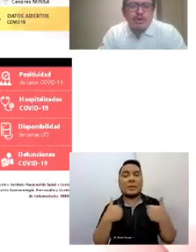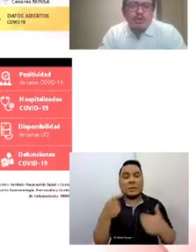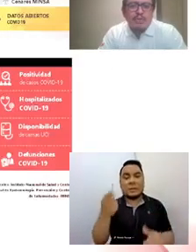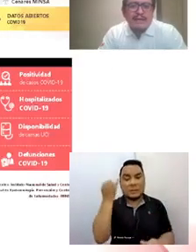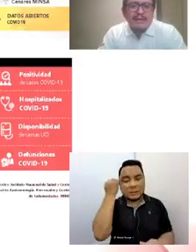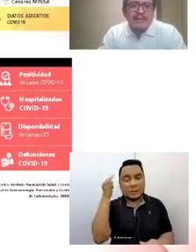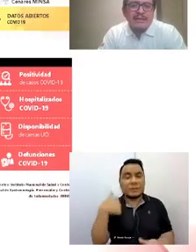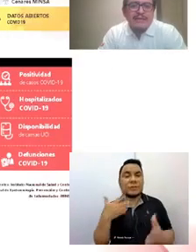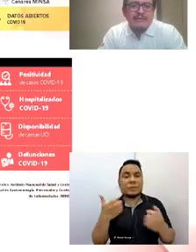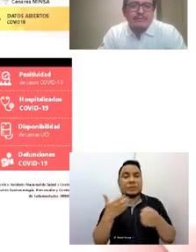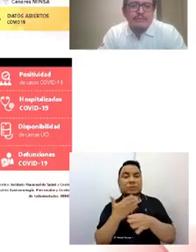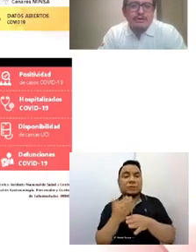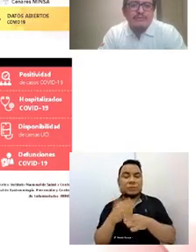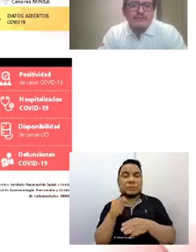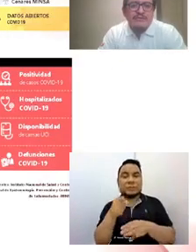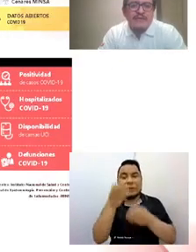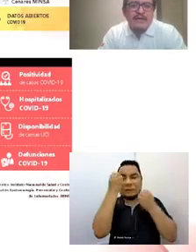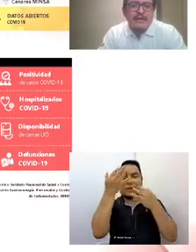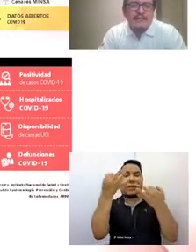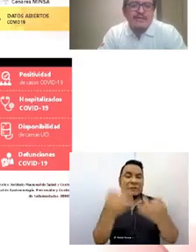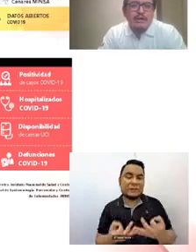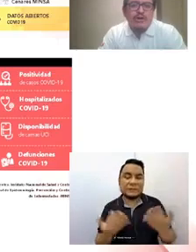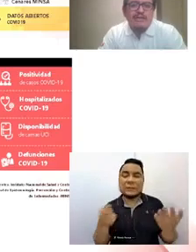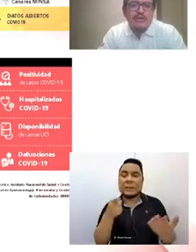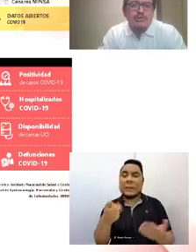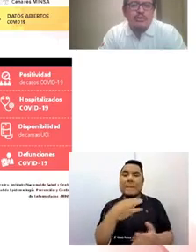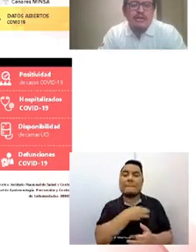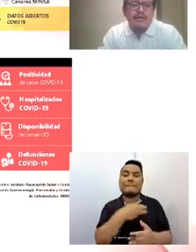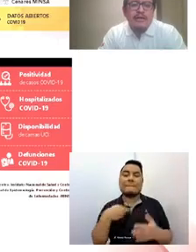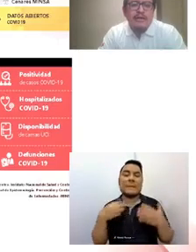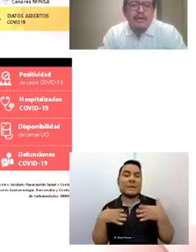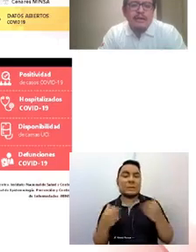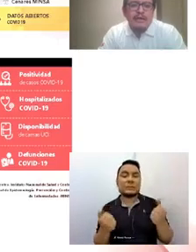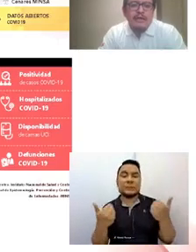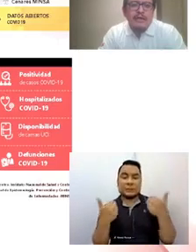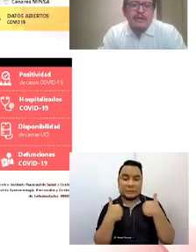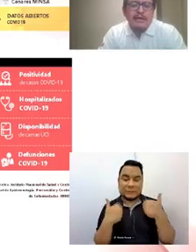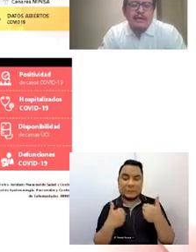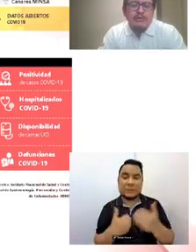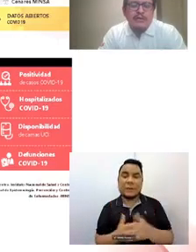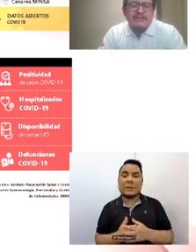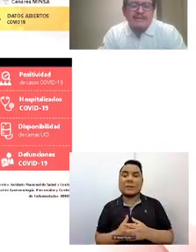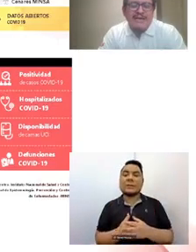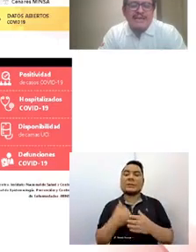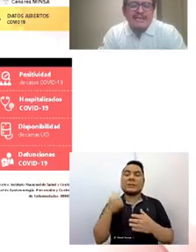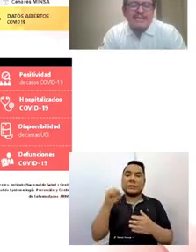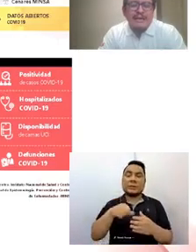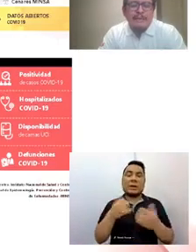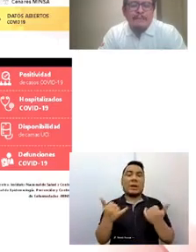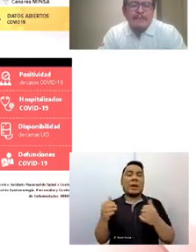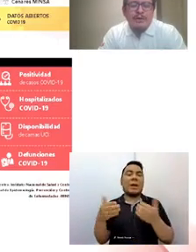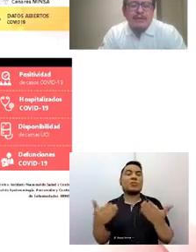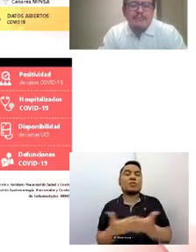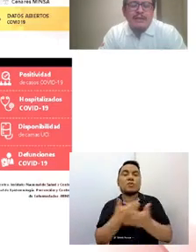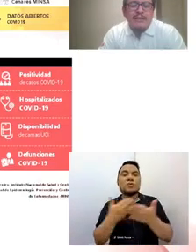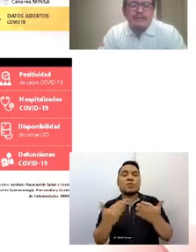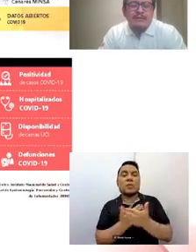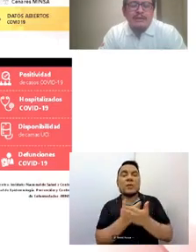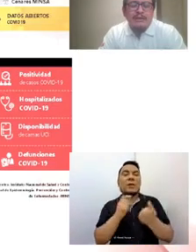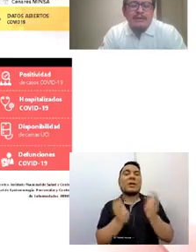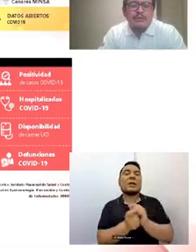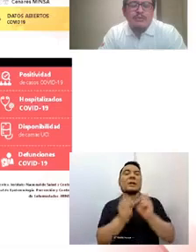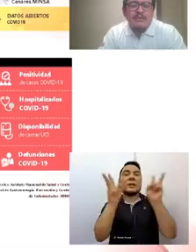quiero compartirles la información oficial que el Ministerio de Salud tiene y que actualiza cada día respecto al